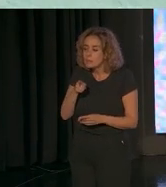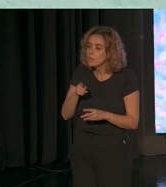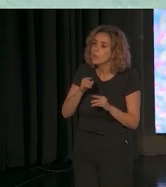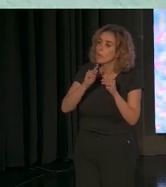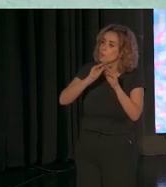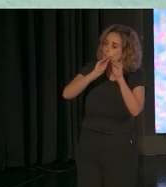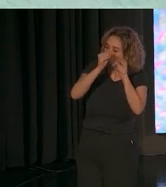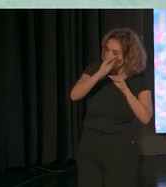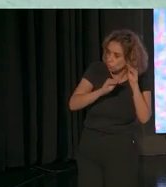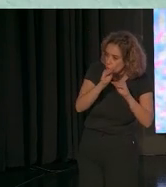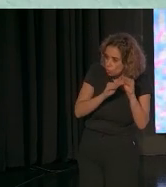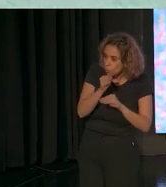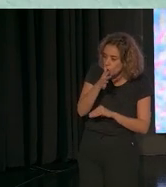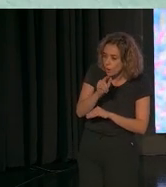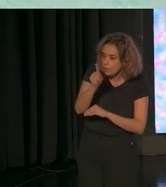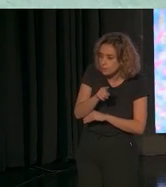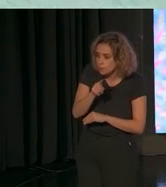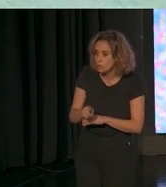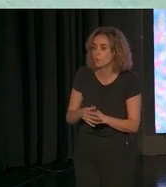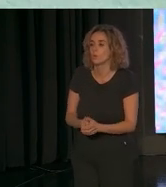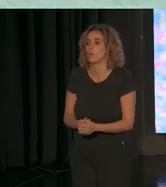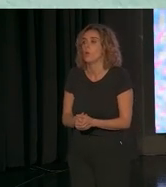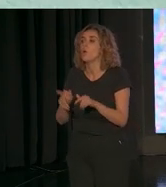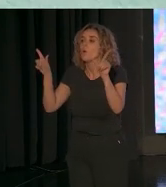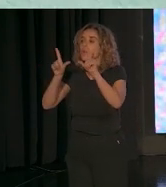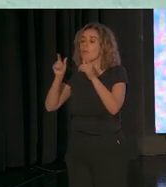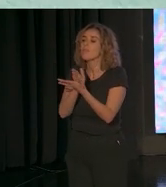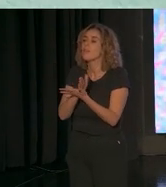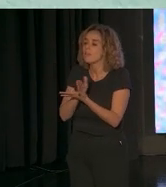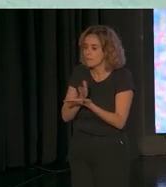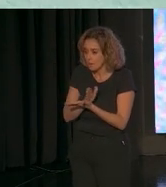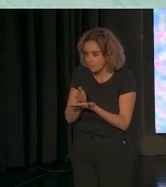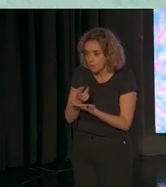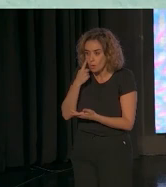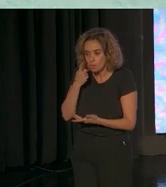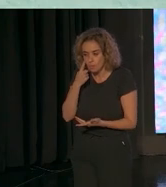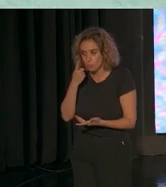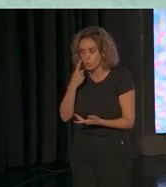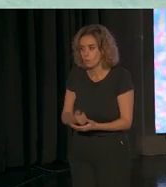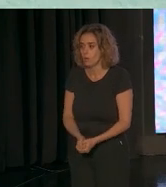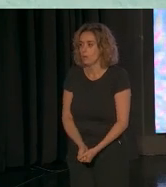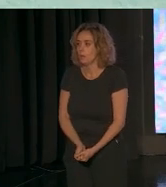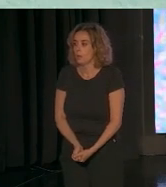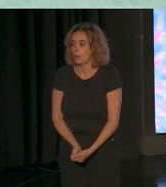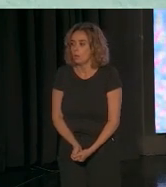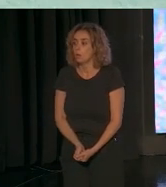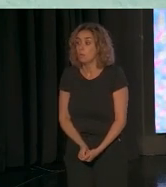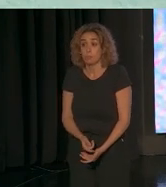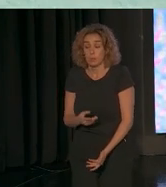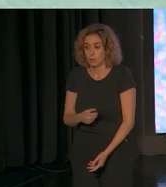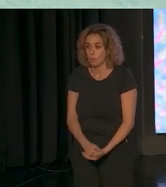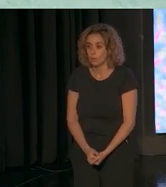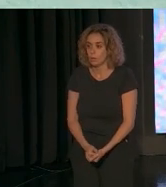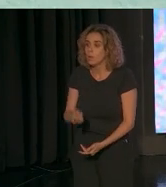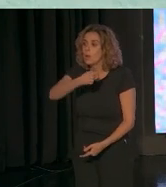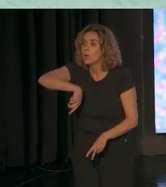y qué ocurre con la teleintervención. ¿Estaréis de acuerdo conmigo, no? ¿Convendréis conmigo que ha venido para quedarse? Podéis levantar la